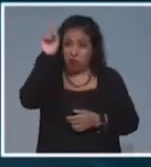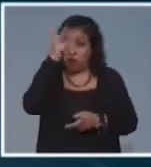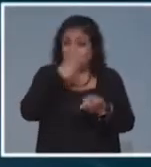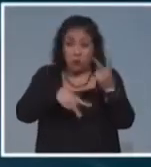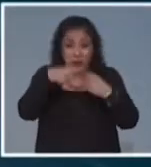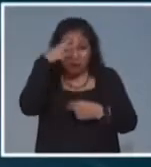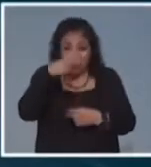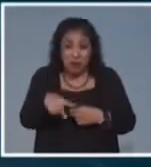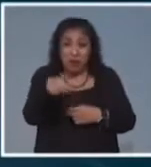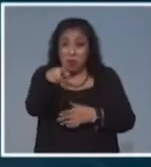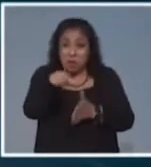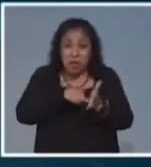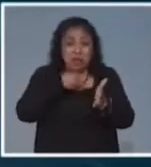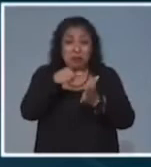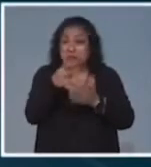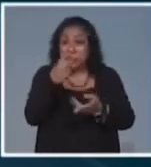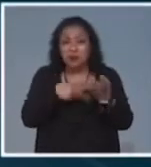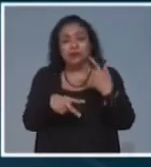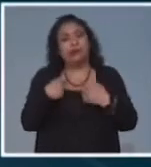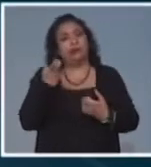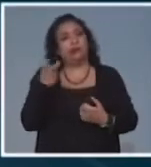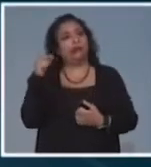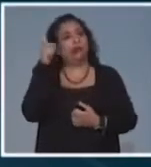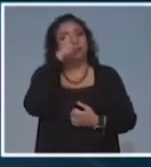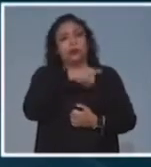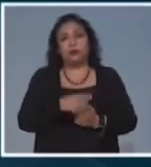en meses siempre me ha costado trabajo.